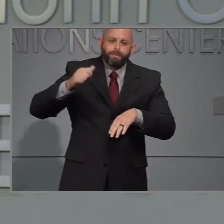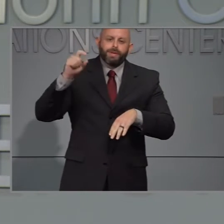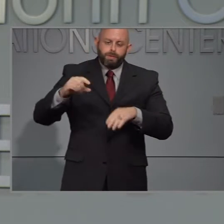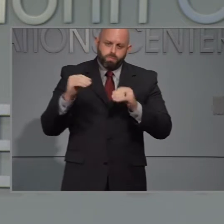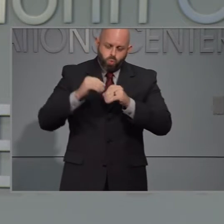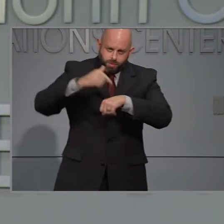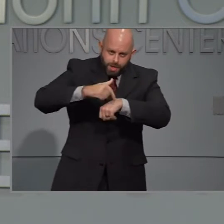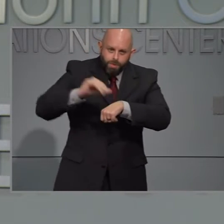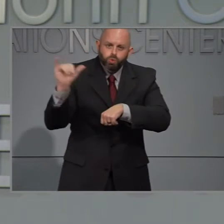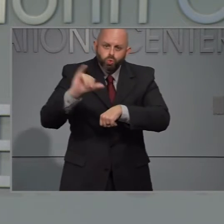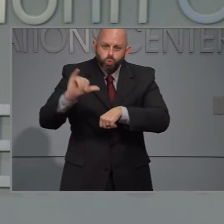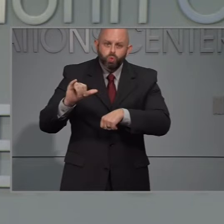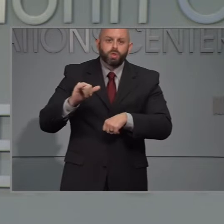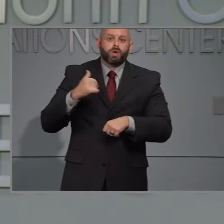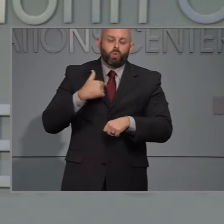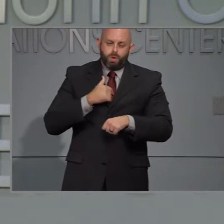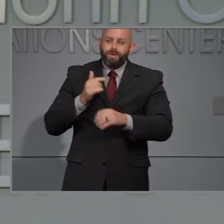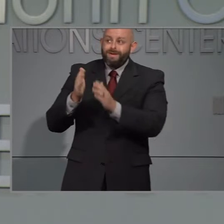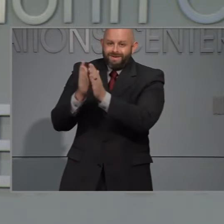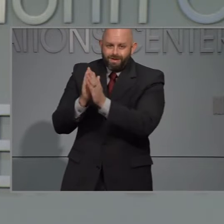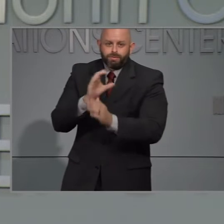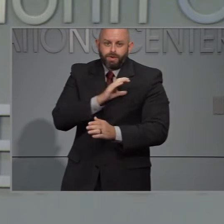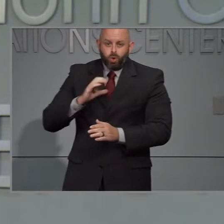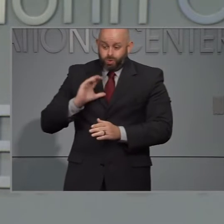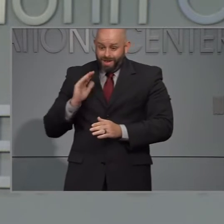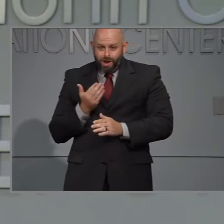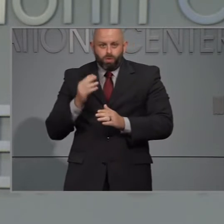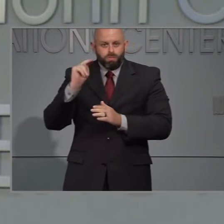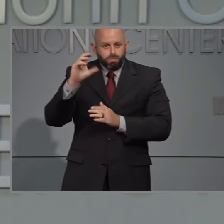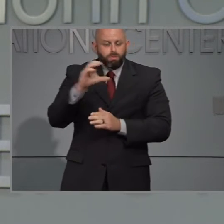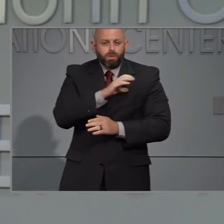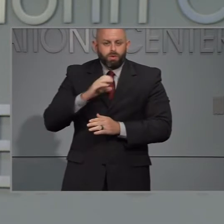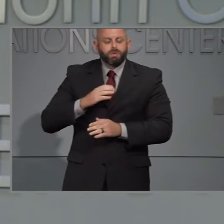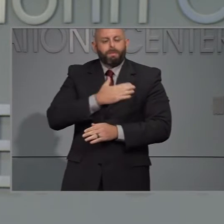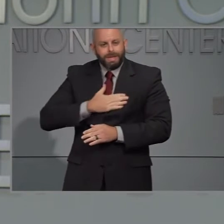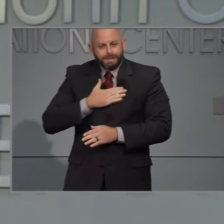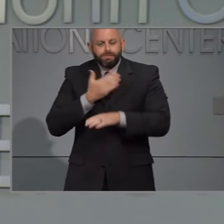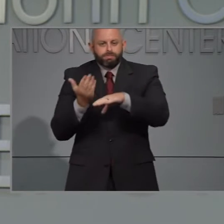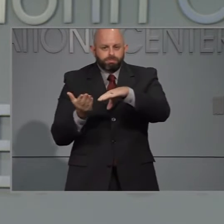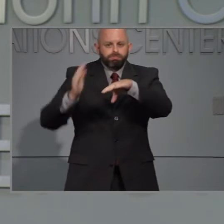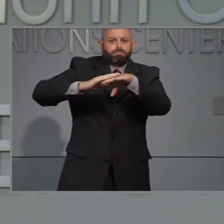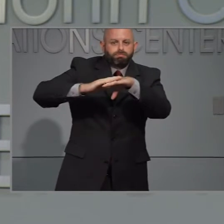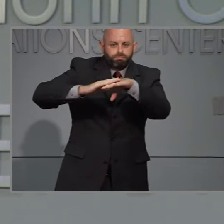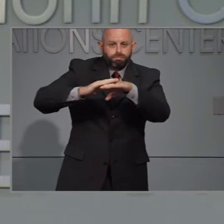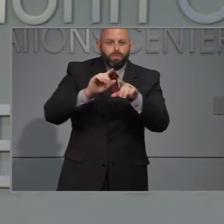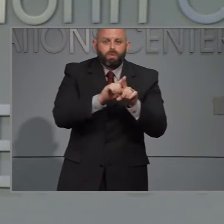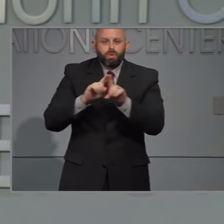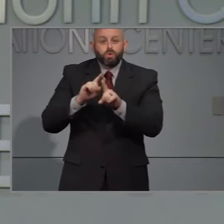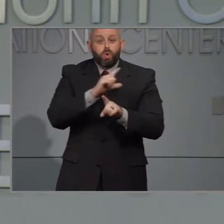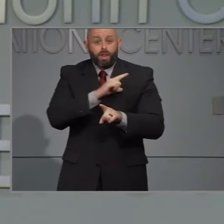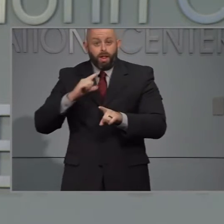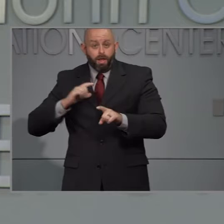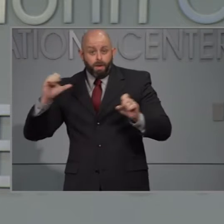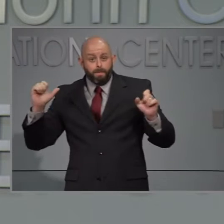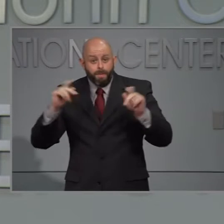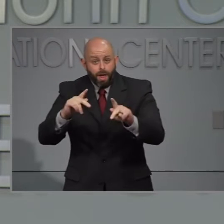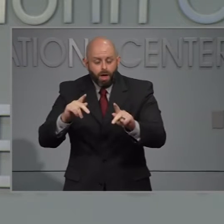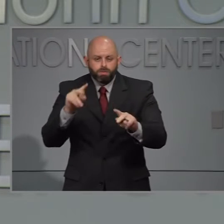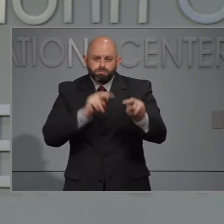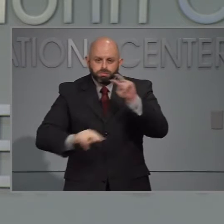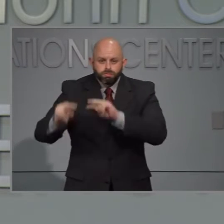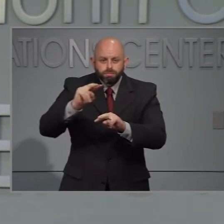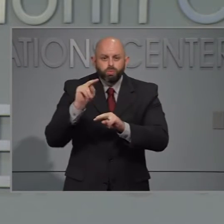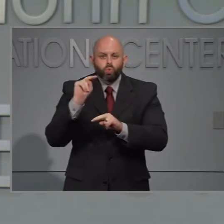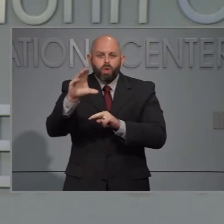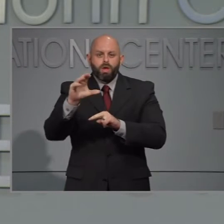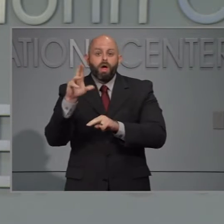y número dos, que la legislatura cuando regrese nosotros tenemos que volver a ver el seguro de desempleo